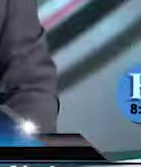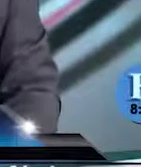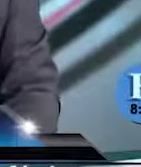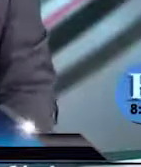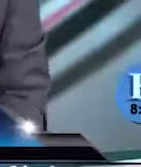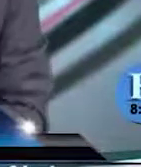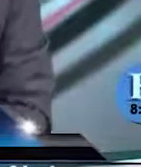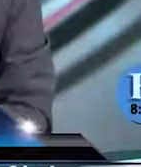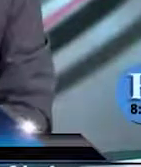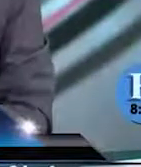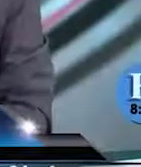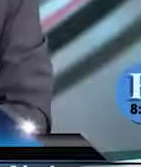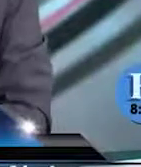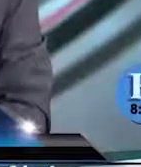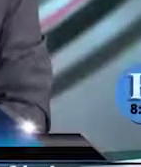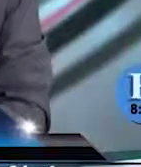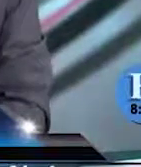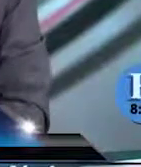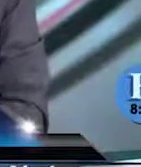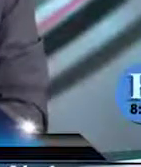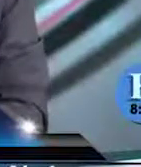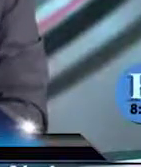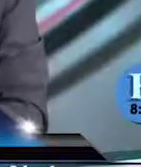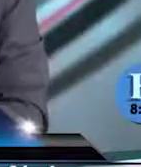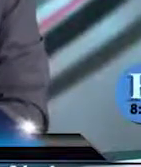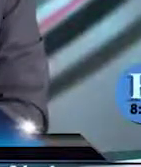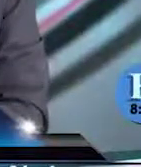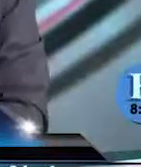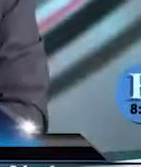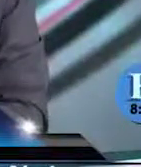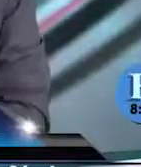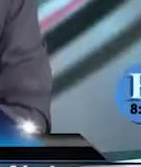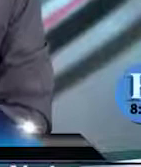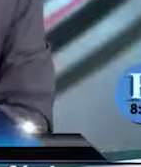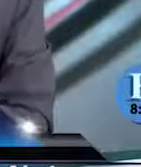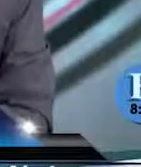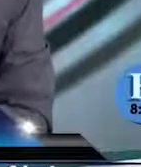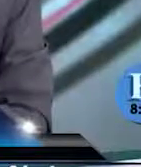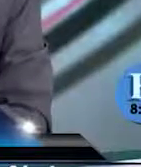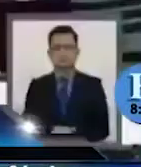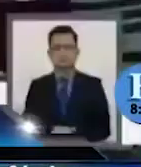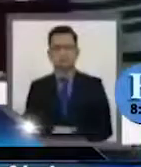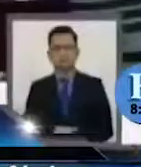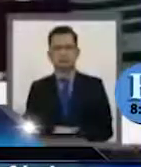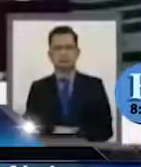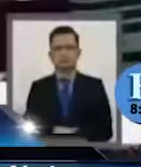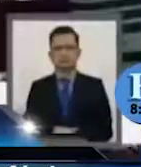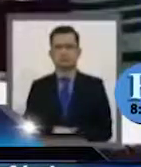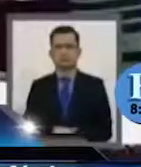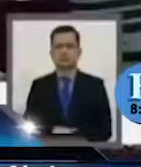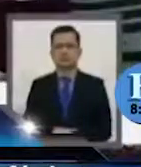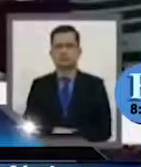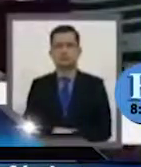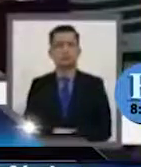de carácter legal. Les propusimos, tanto el PAN como el PRD, Movimiento Ciudadano, el mismo PRI y